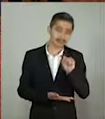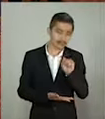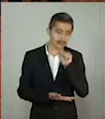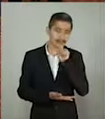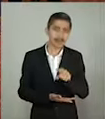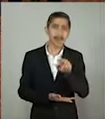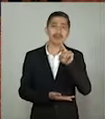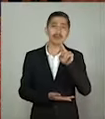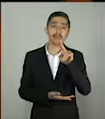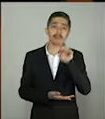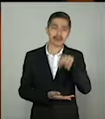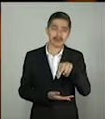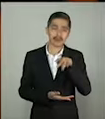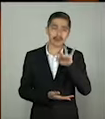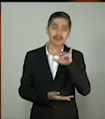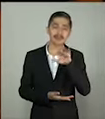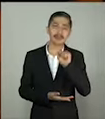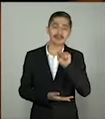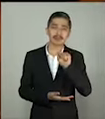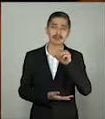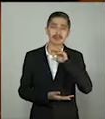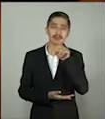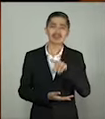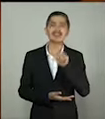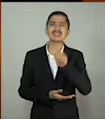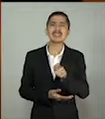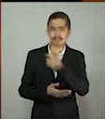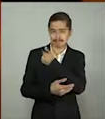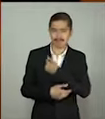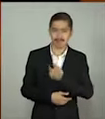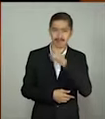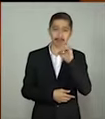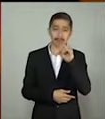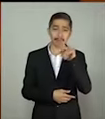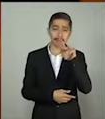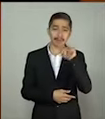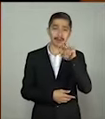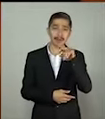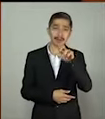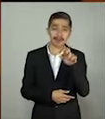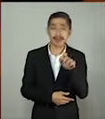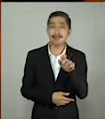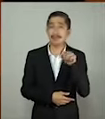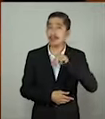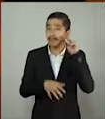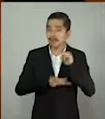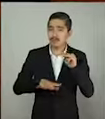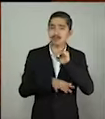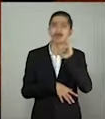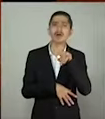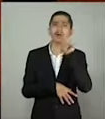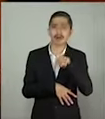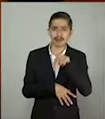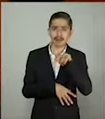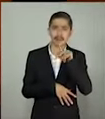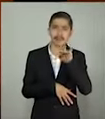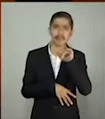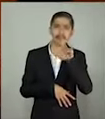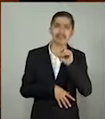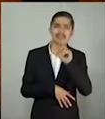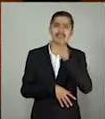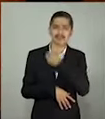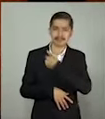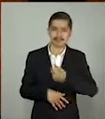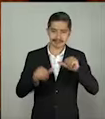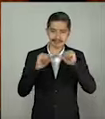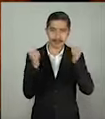gracias, Carlitos. Rubén Flores Muñoz, presidente de Coparmex Michoacán. Juan Paulo